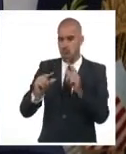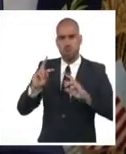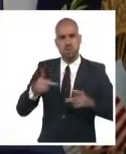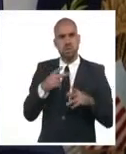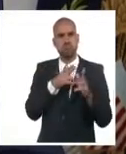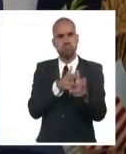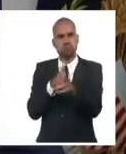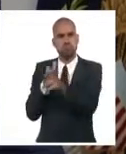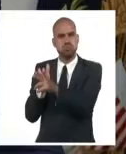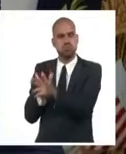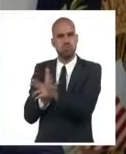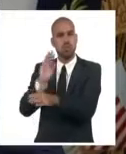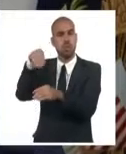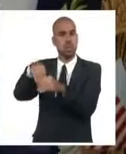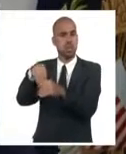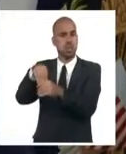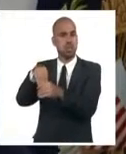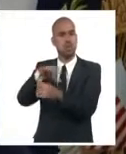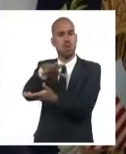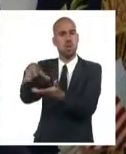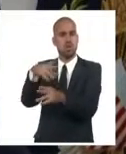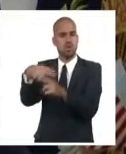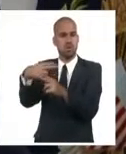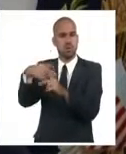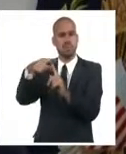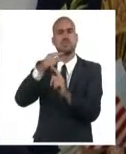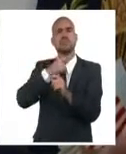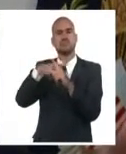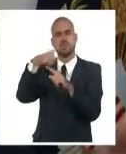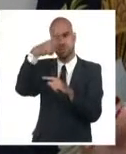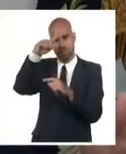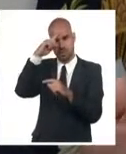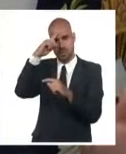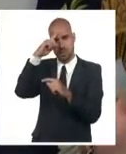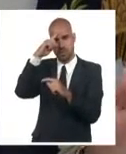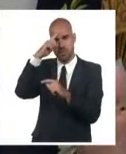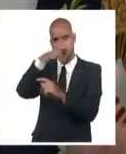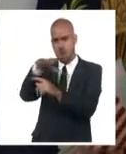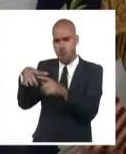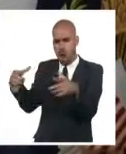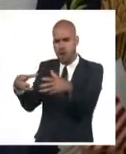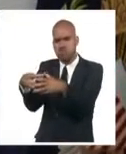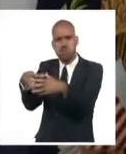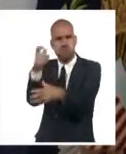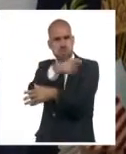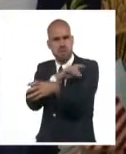en Uvalde, Texas, en una escuela elemental.